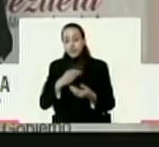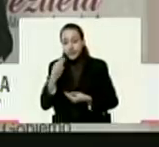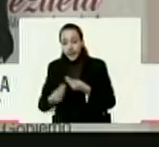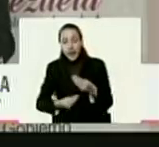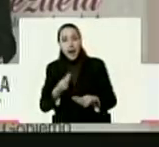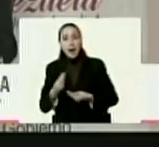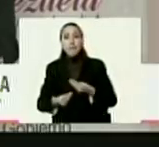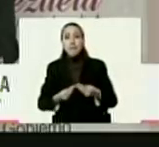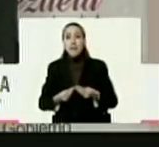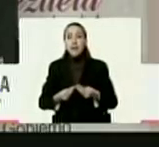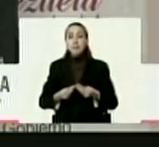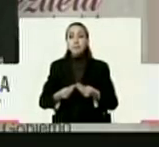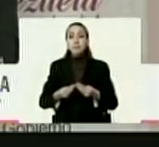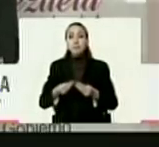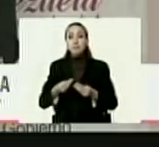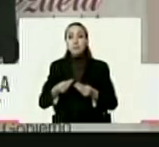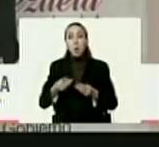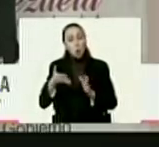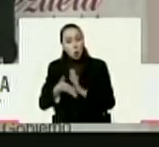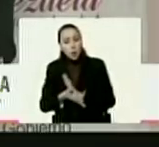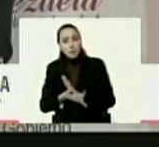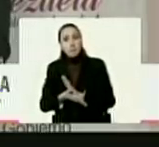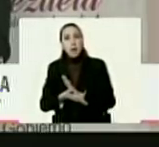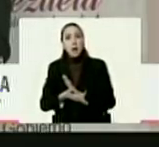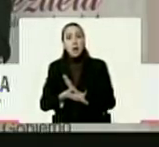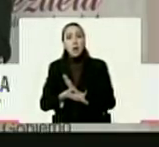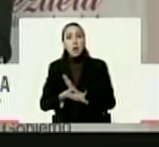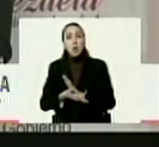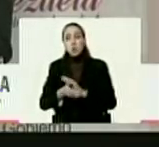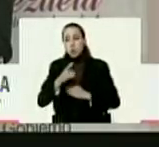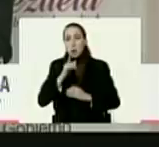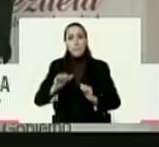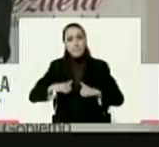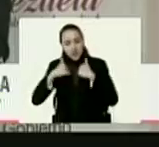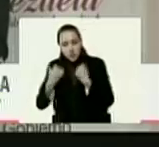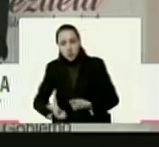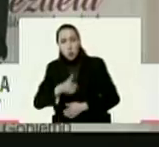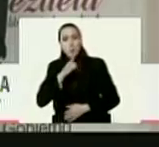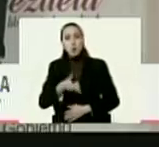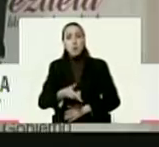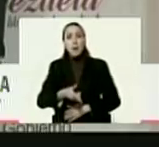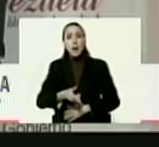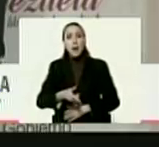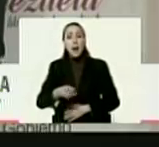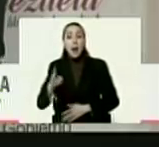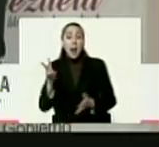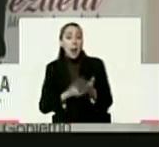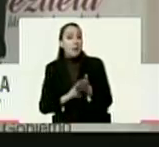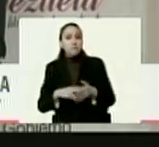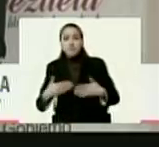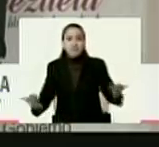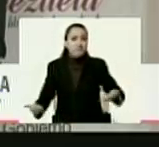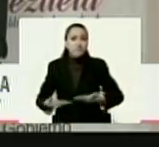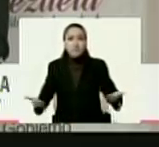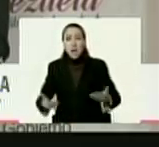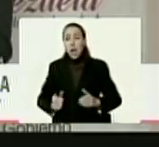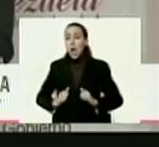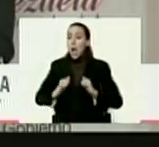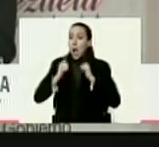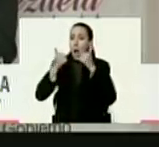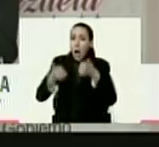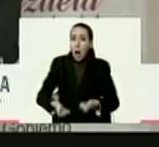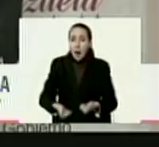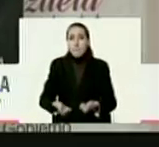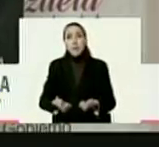que tenía que terminar mal, porque mal comenzó, la verdad es que empieza